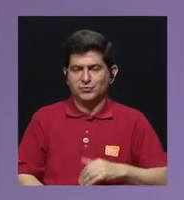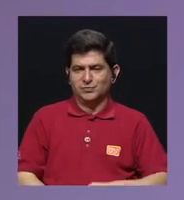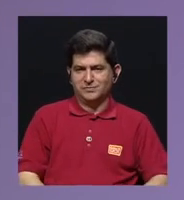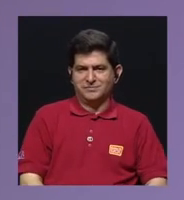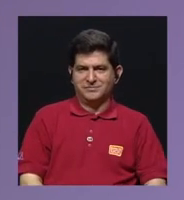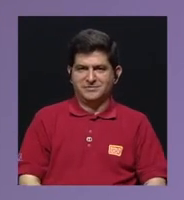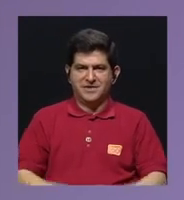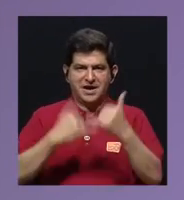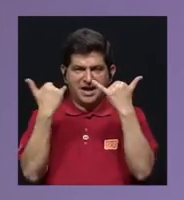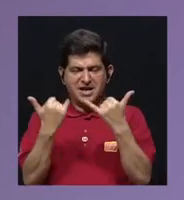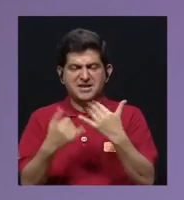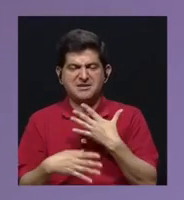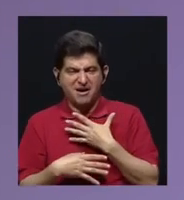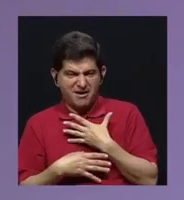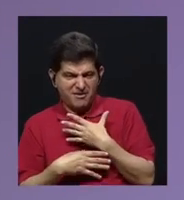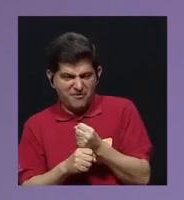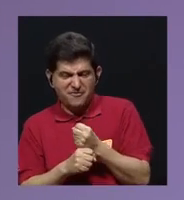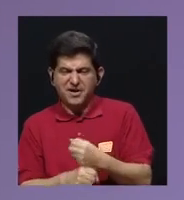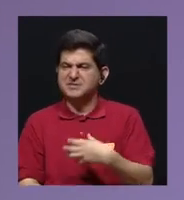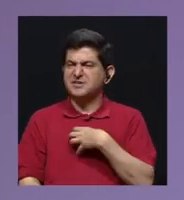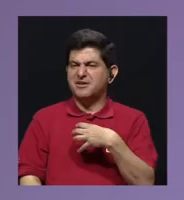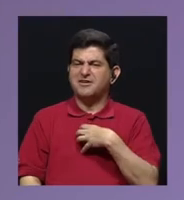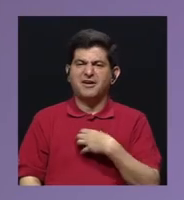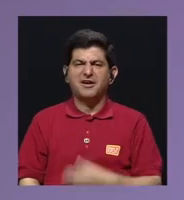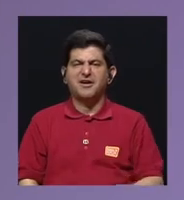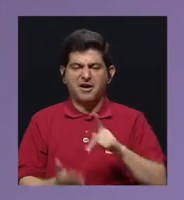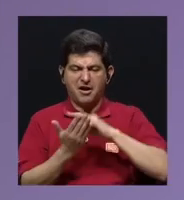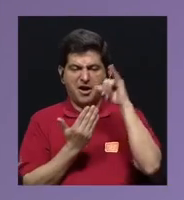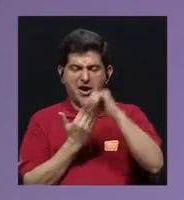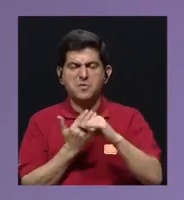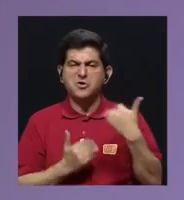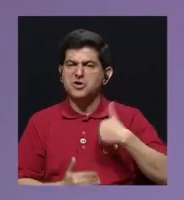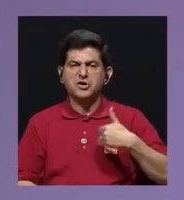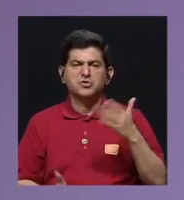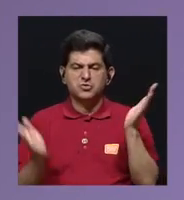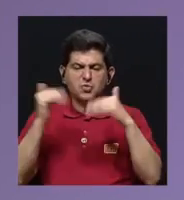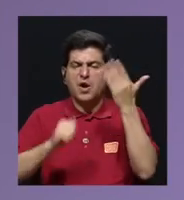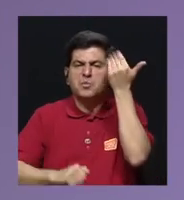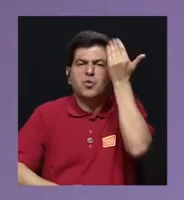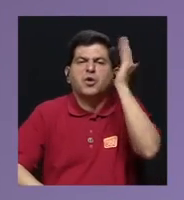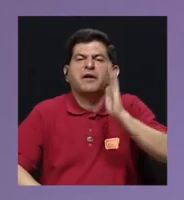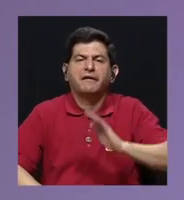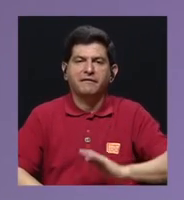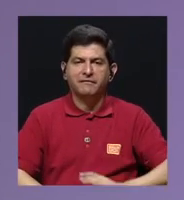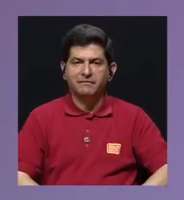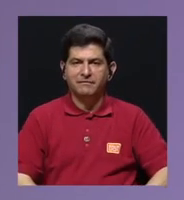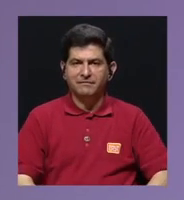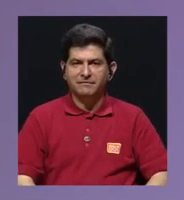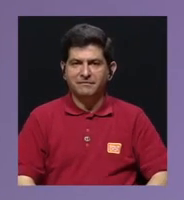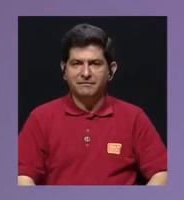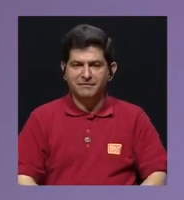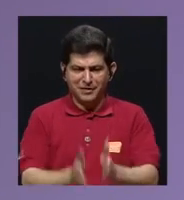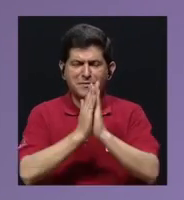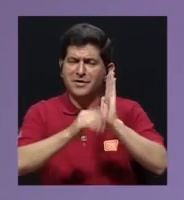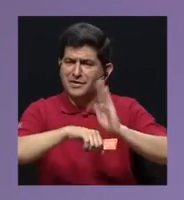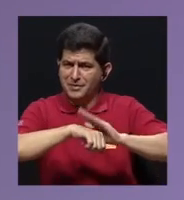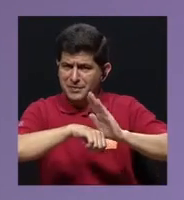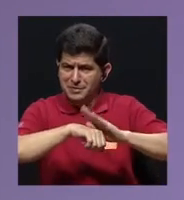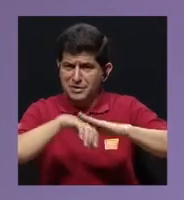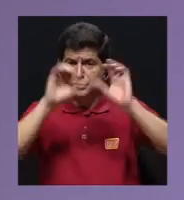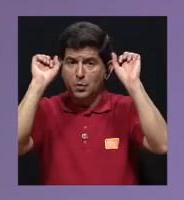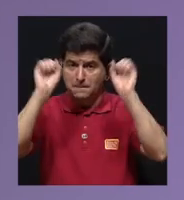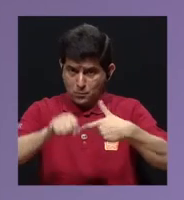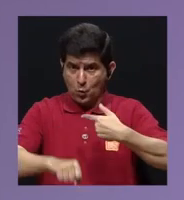siempre, ya cuando fue tomando confianza, nos reclamaba que porque no había proyectos de esos para hombres. Y entonces nos pedía permiso